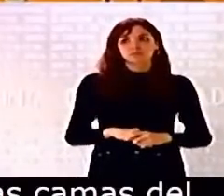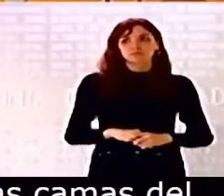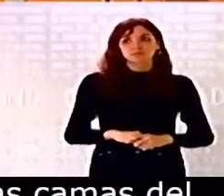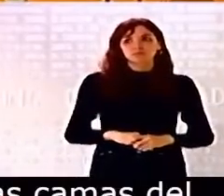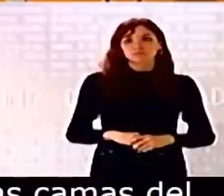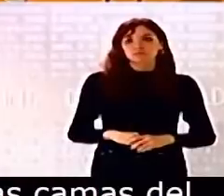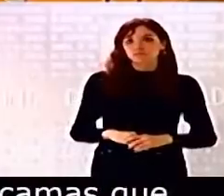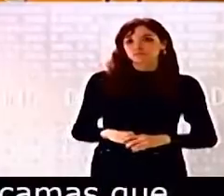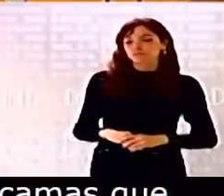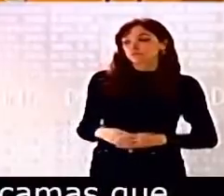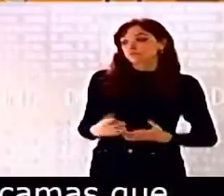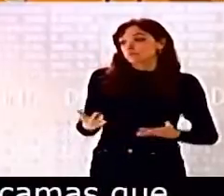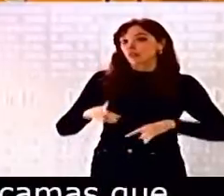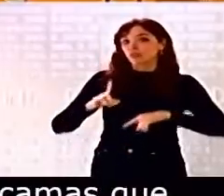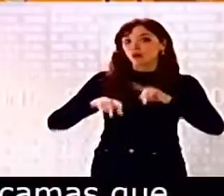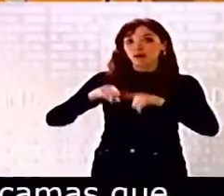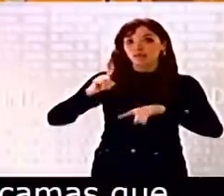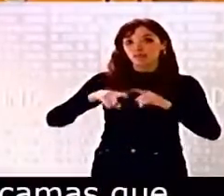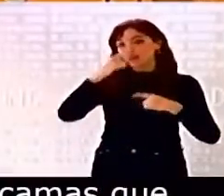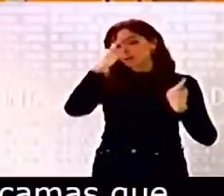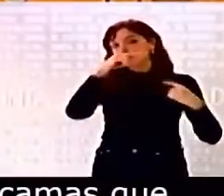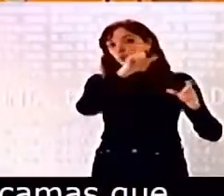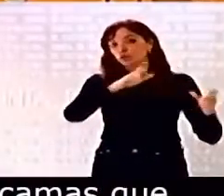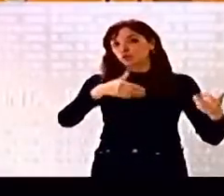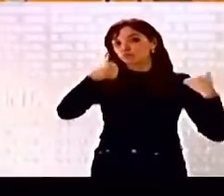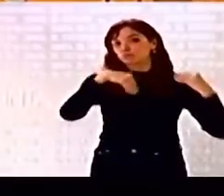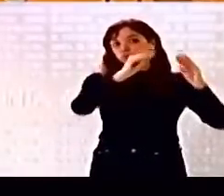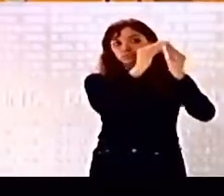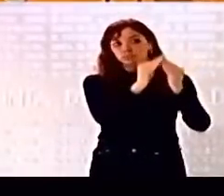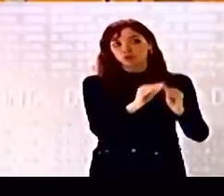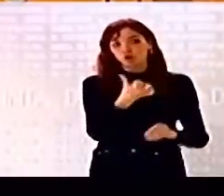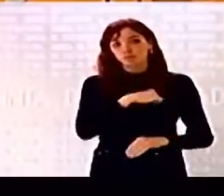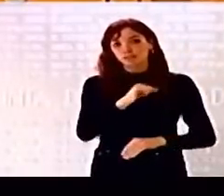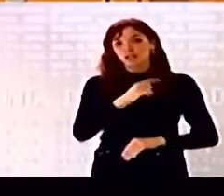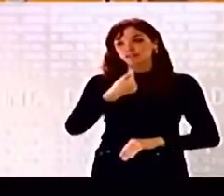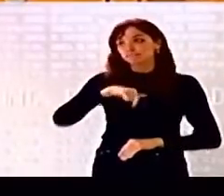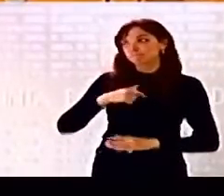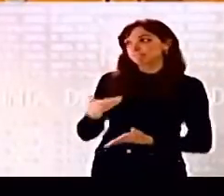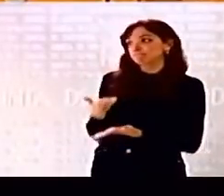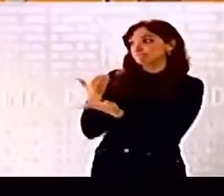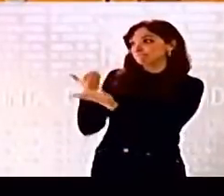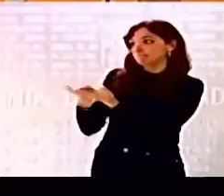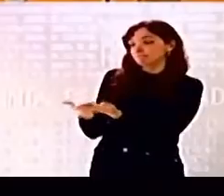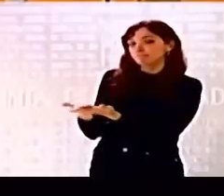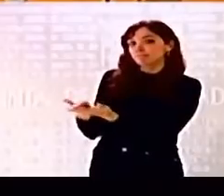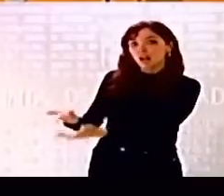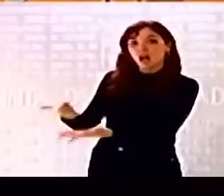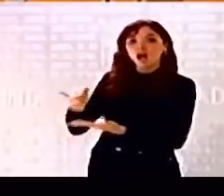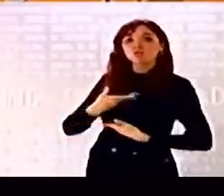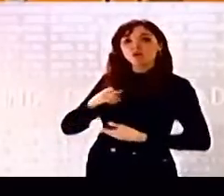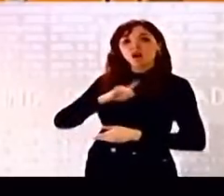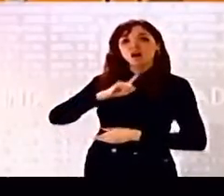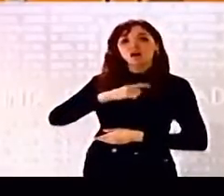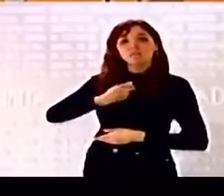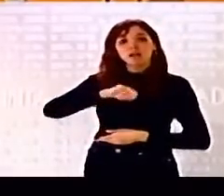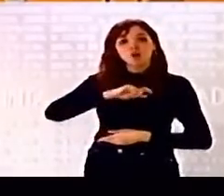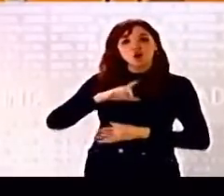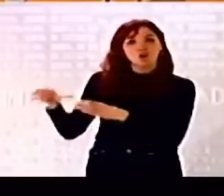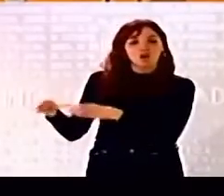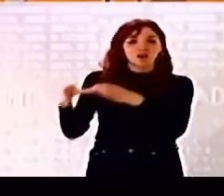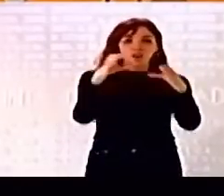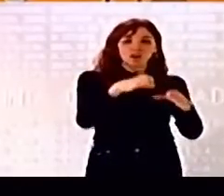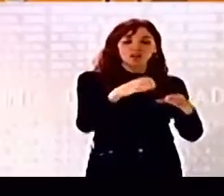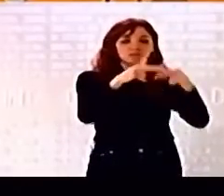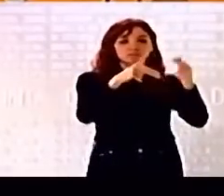Pues mire usted, eso depende de lo que estén montando el hospital. Nosotros pedimos ayuda al Ejército Español. El Ejército Español